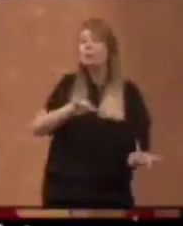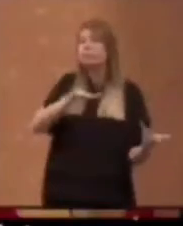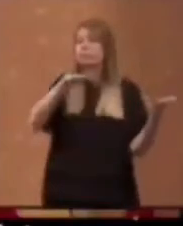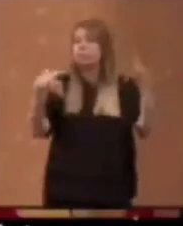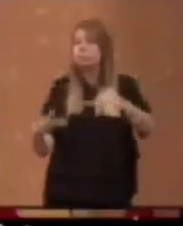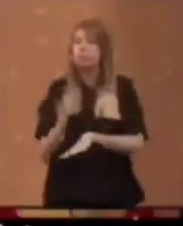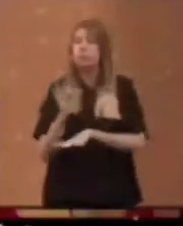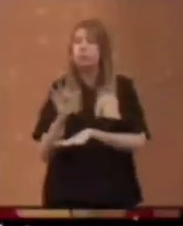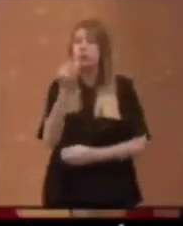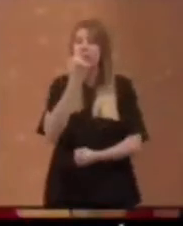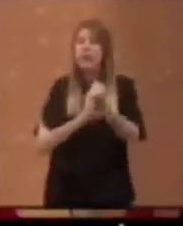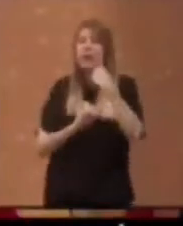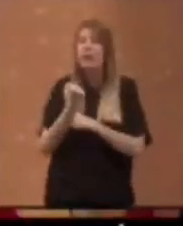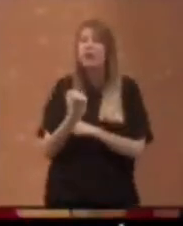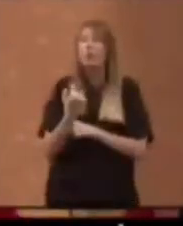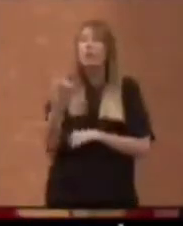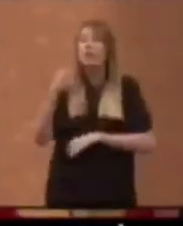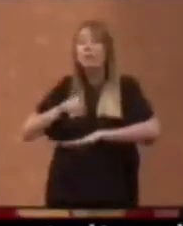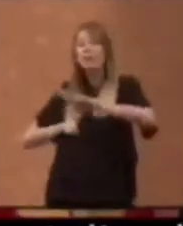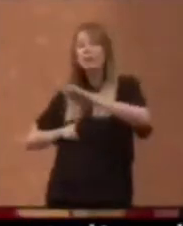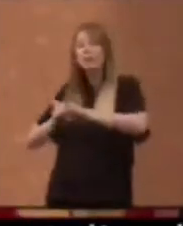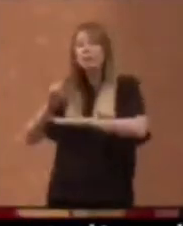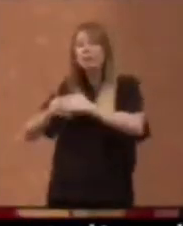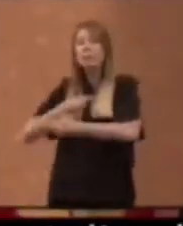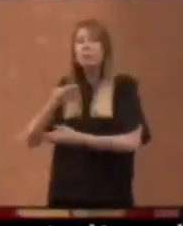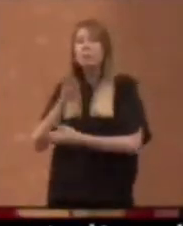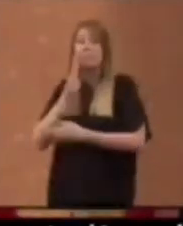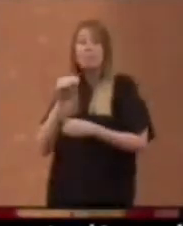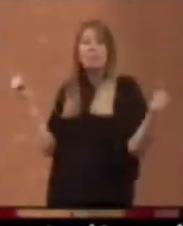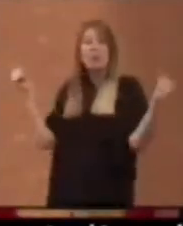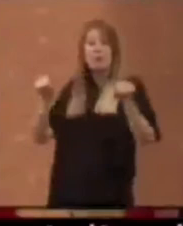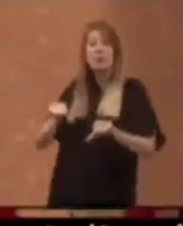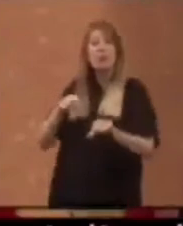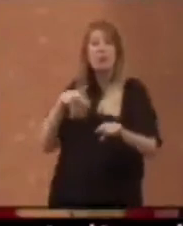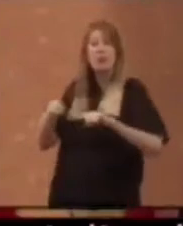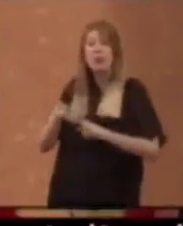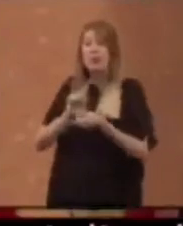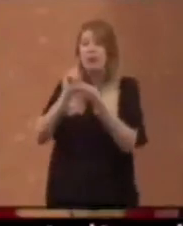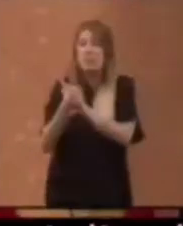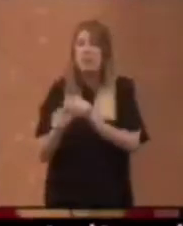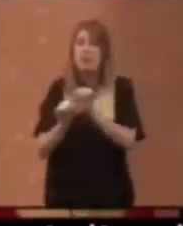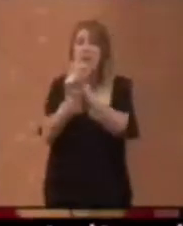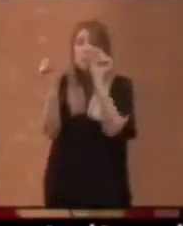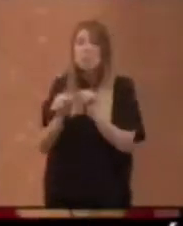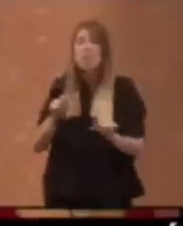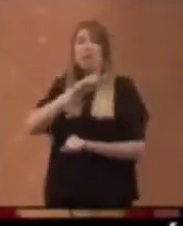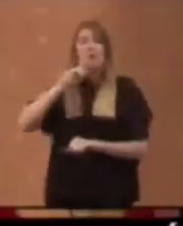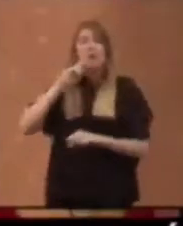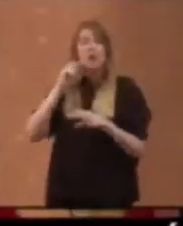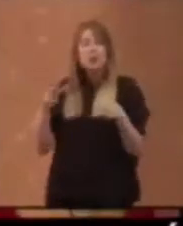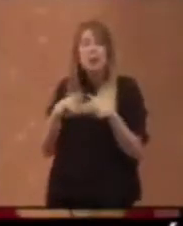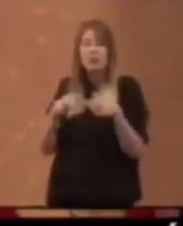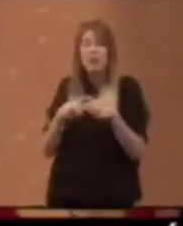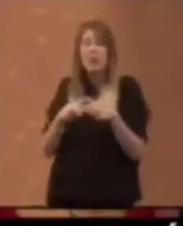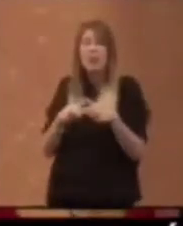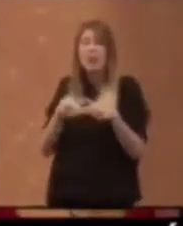economía, acelere las transformaciones disruptivas que ya venían dibujándose y modifique el modelo de valores de la sociedad, de forma que a